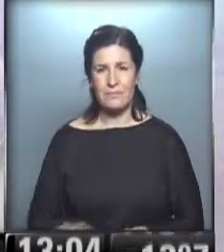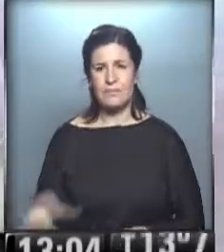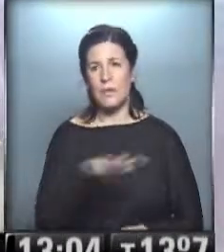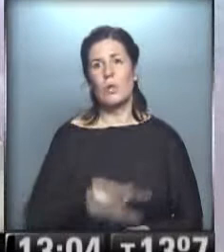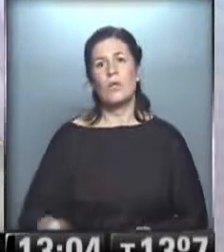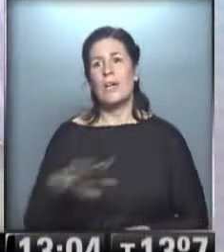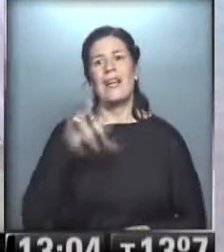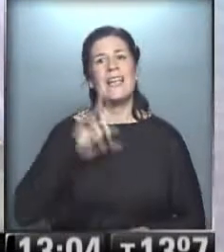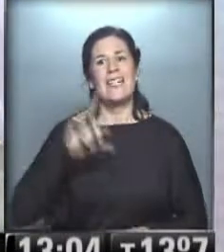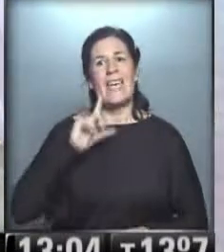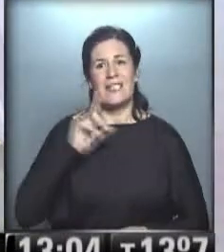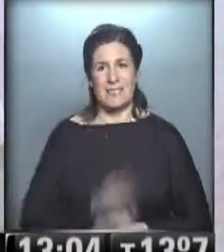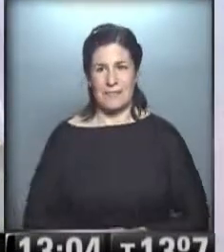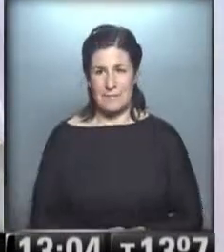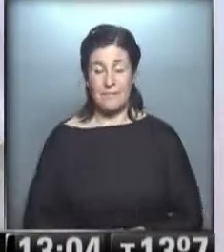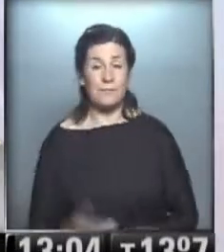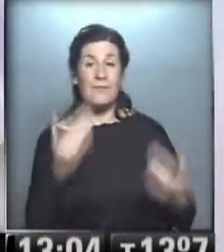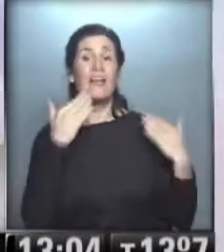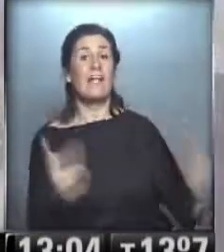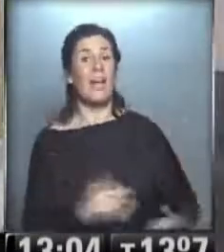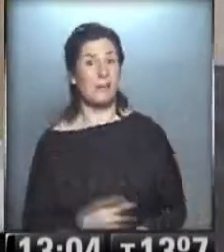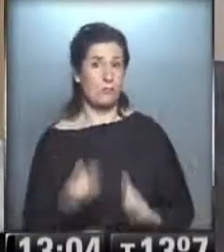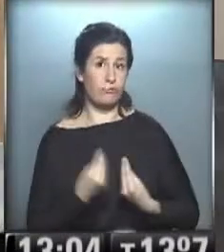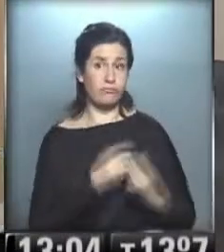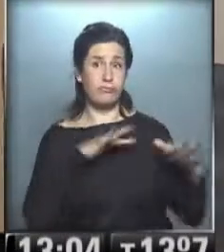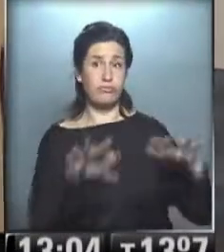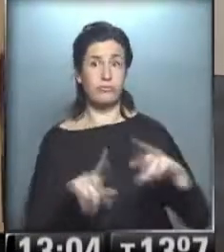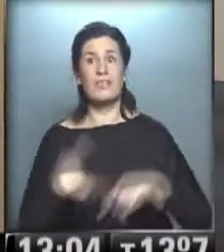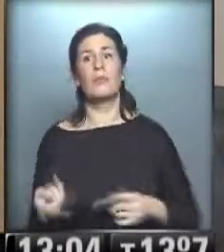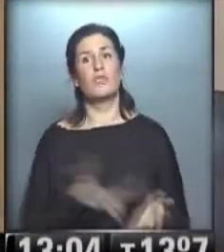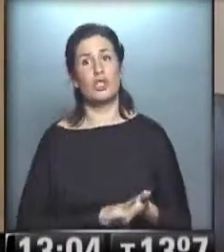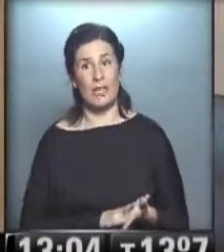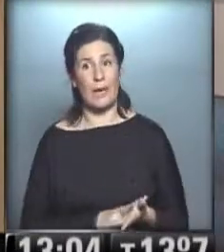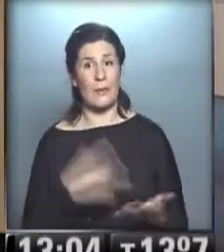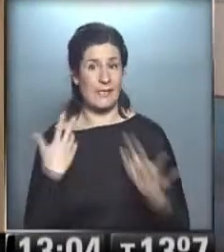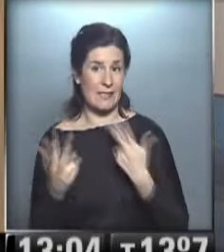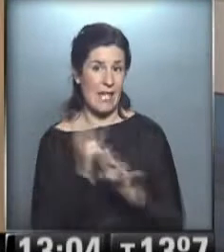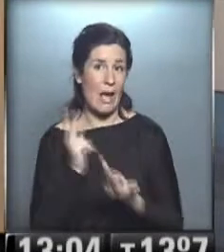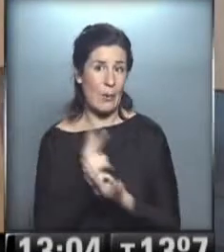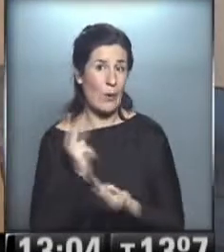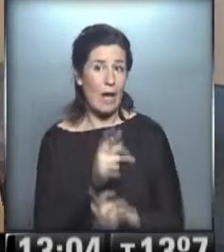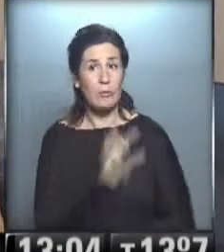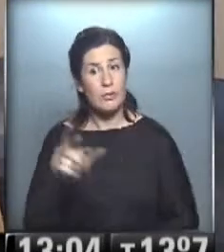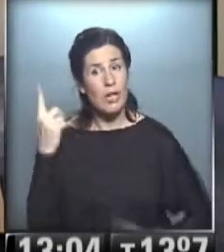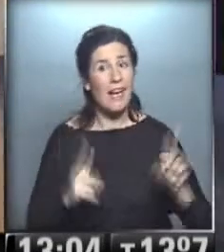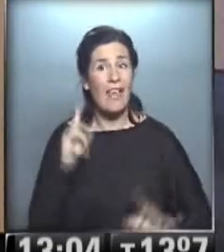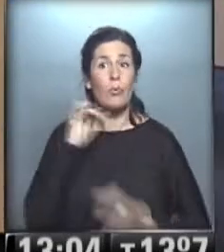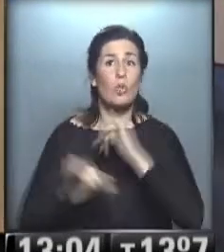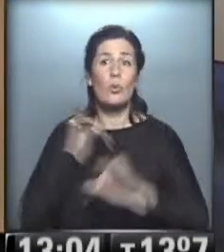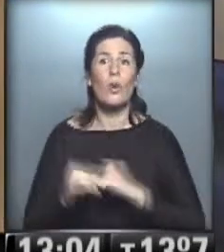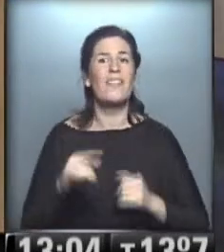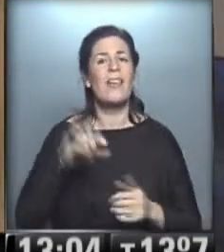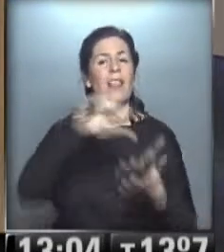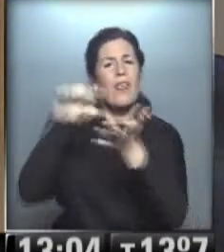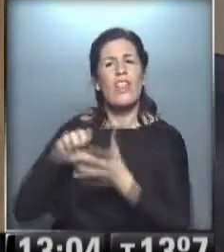el barrio de liniers y gracias haría del bueno mucha gente enseguida vamos a retomar el contacto para seguir conociendo más testimonios y también de qué lugares del